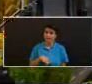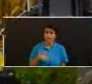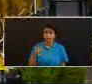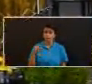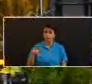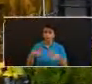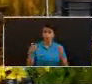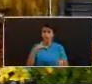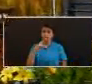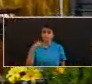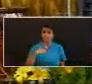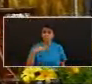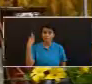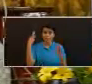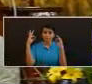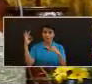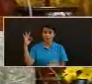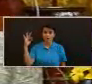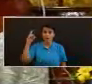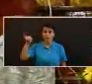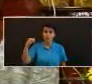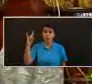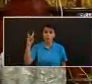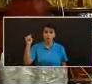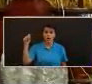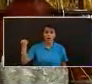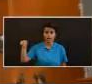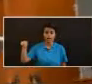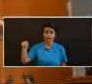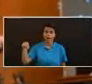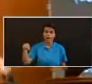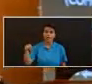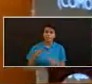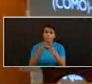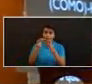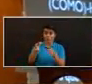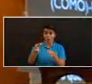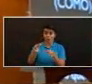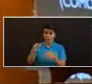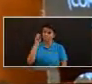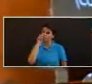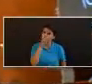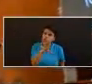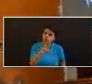Como Juan Pueblo, que echa fuera demonios, escupe fuego,